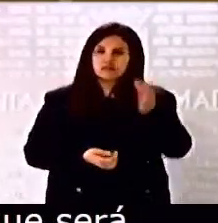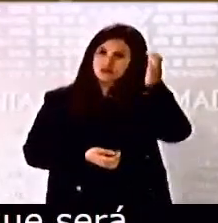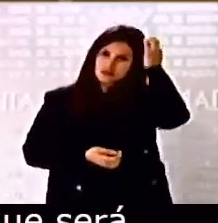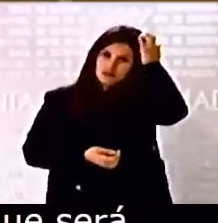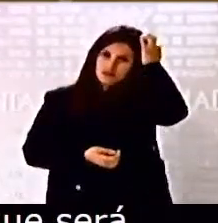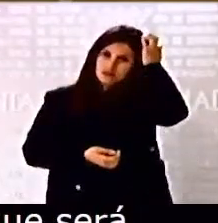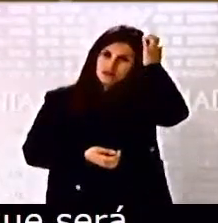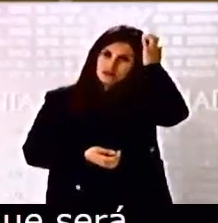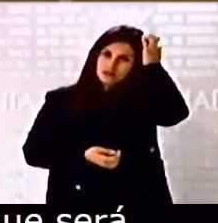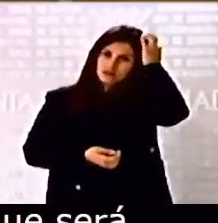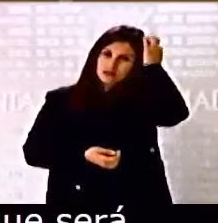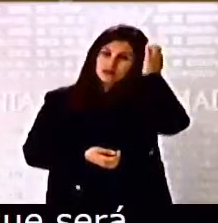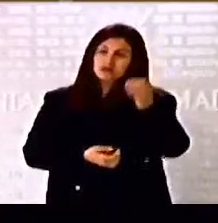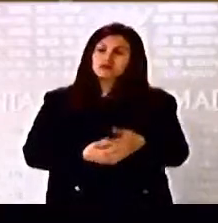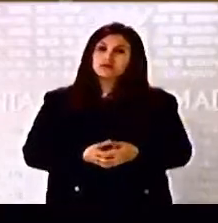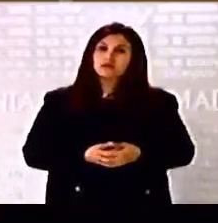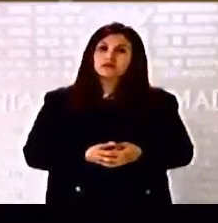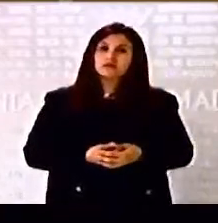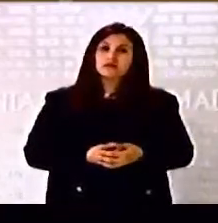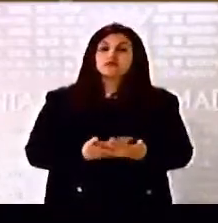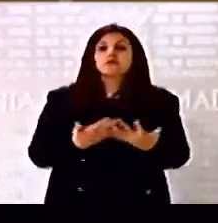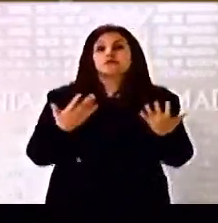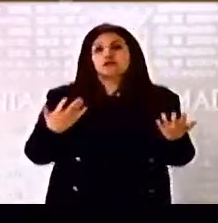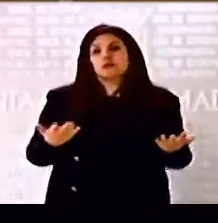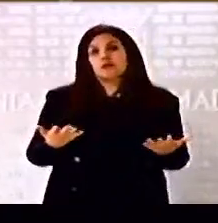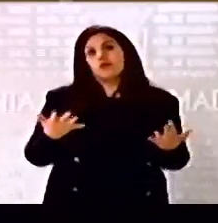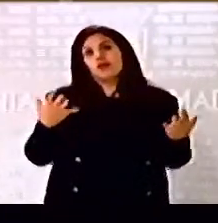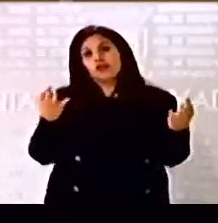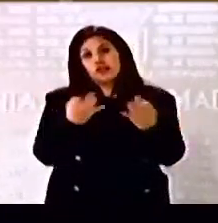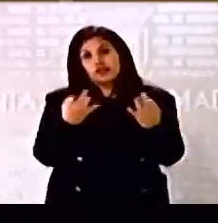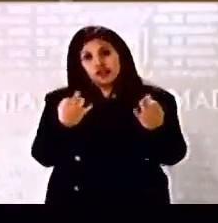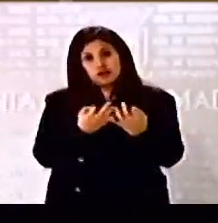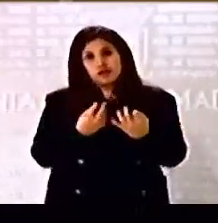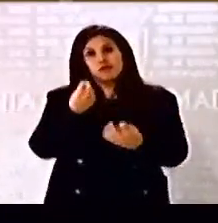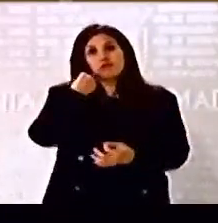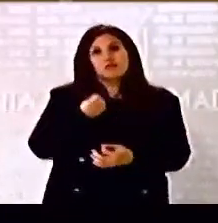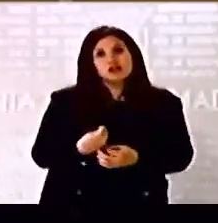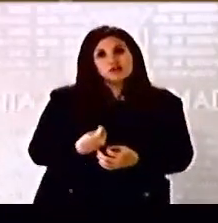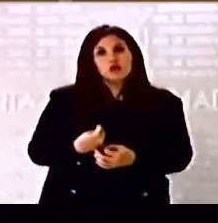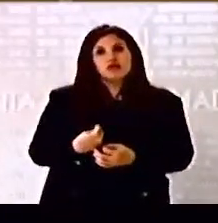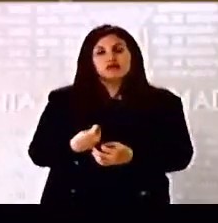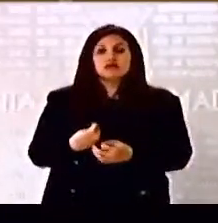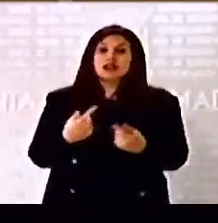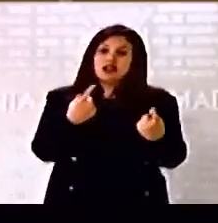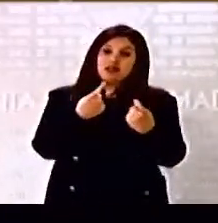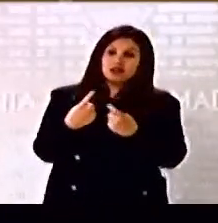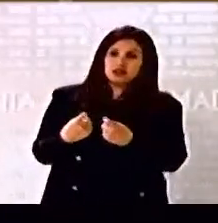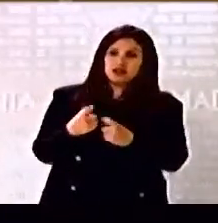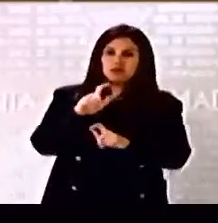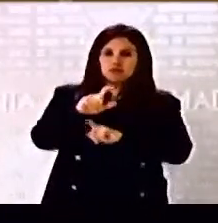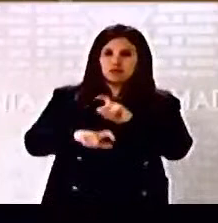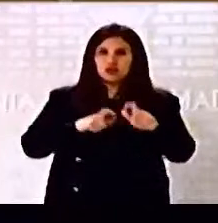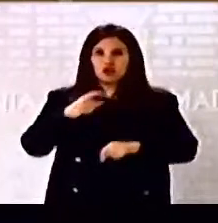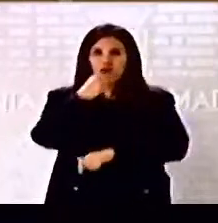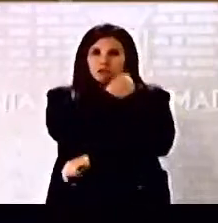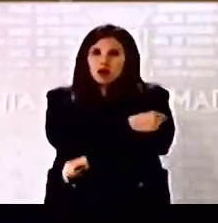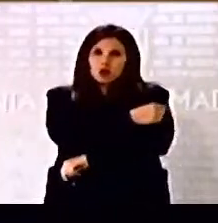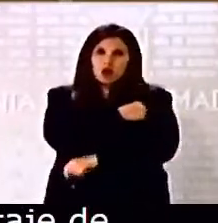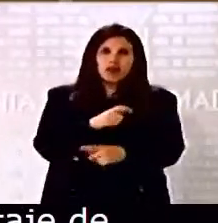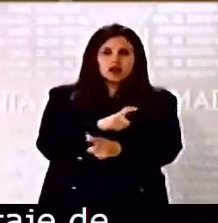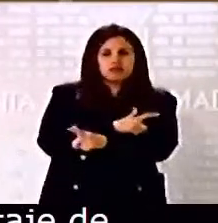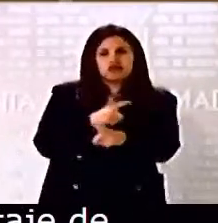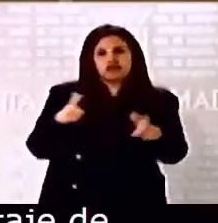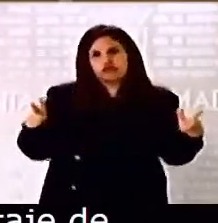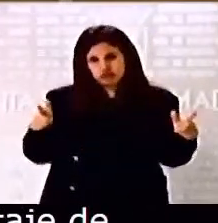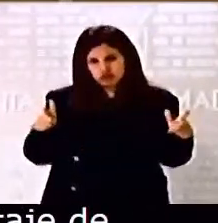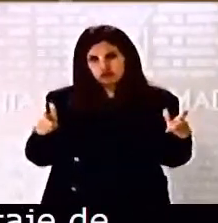Ciertamente esto tiene que ir acompañada con un porcentaje de vacunación mucho mayor que el que tenemos ahora para